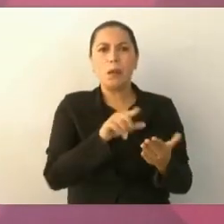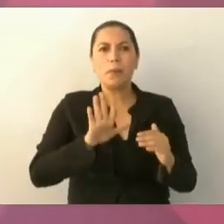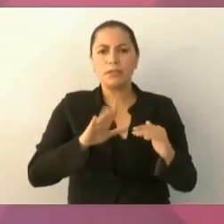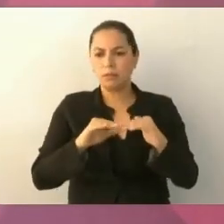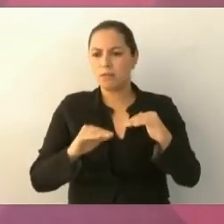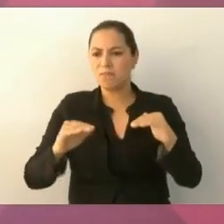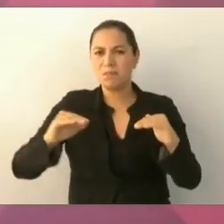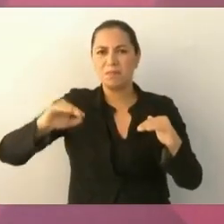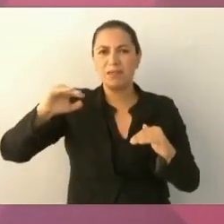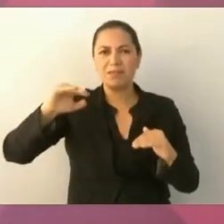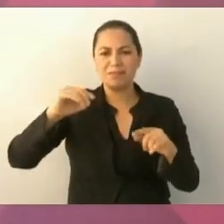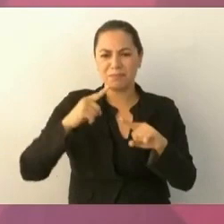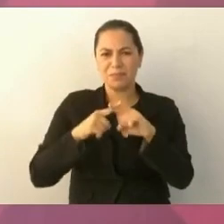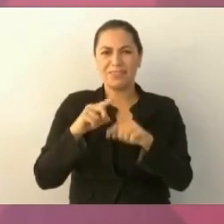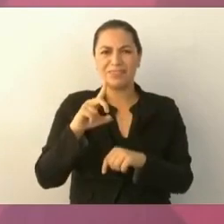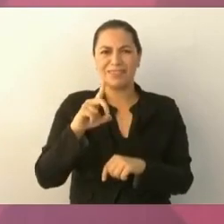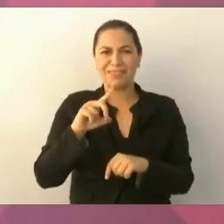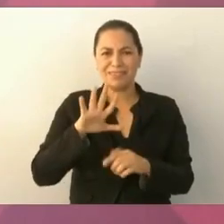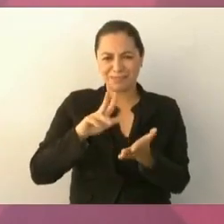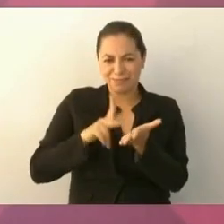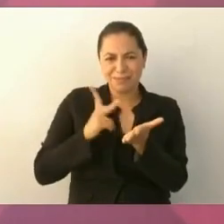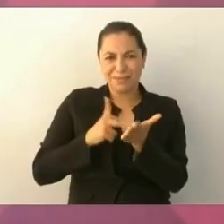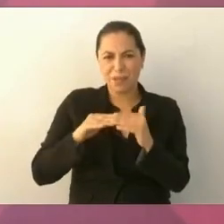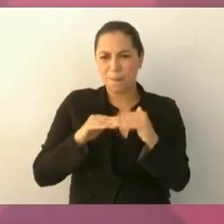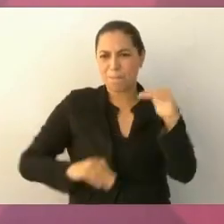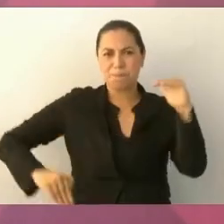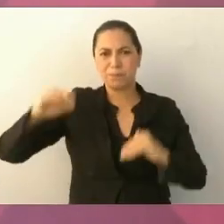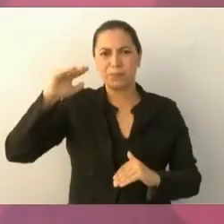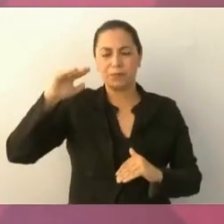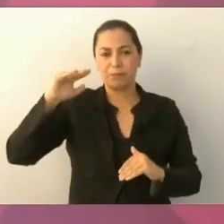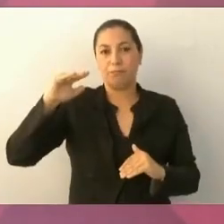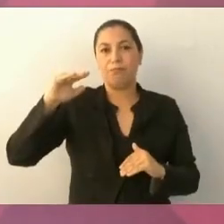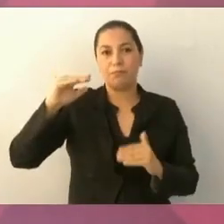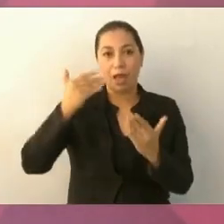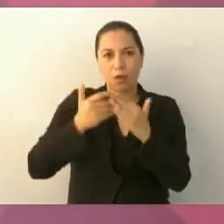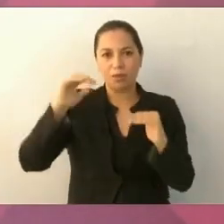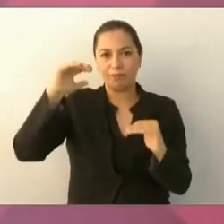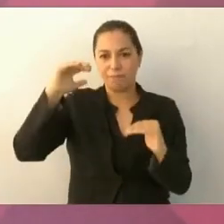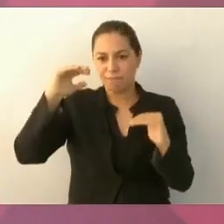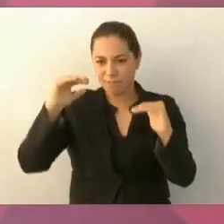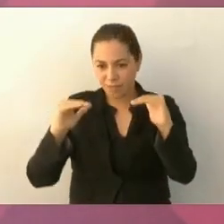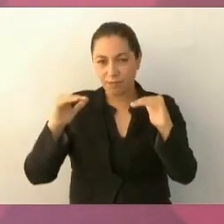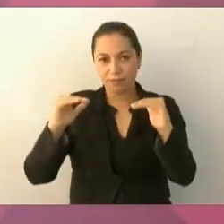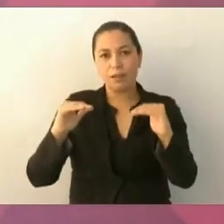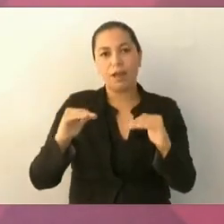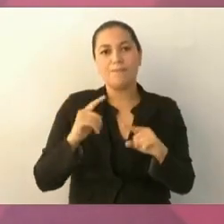la diferencia. Y ahora la diferencia es 15 veces,